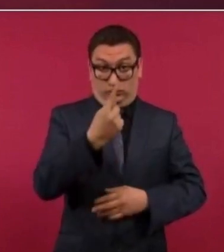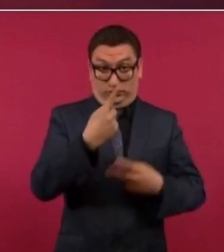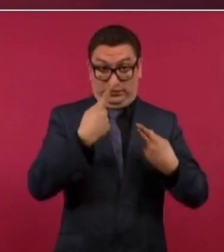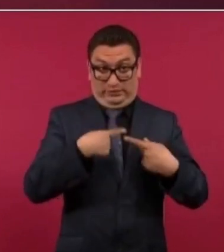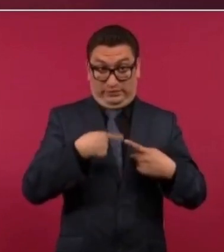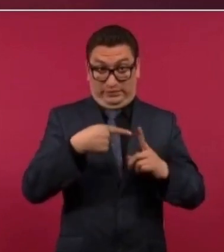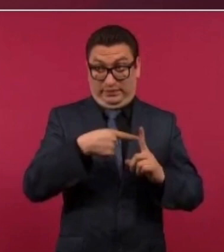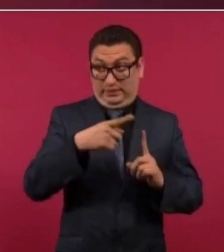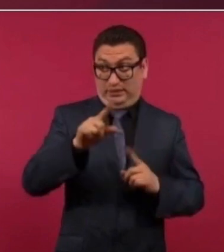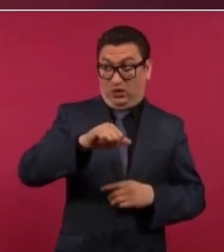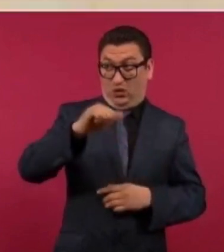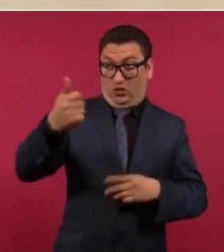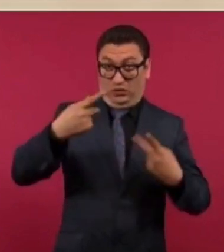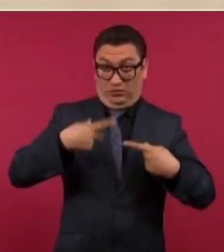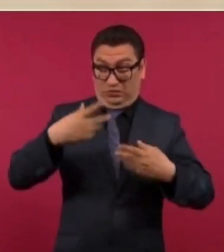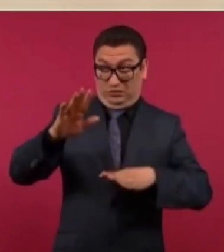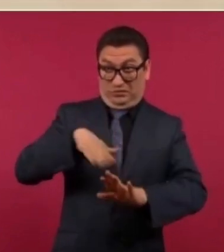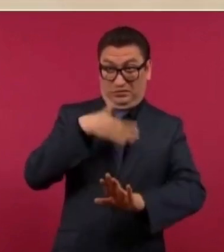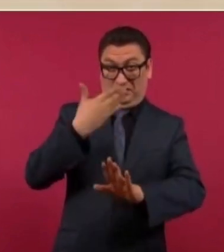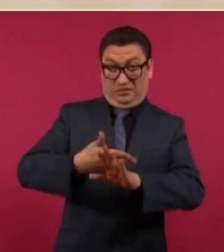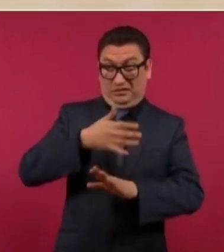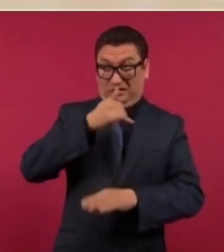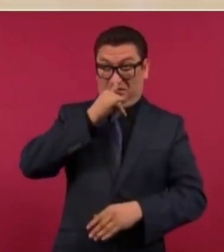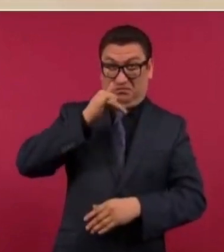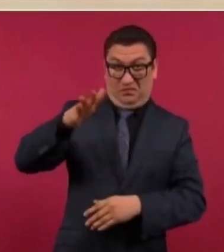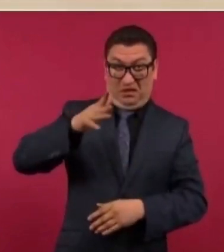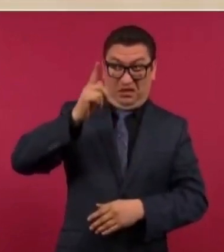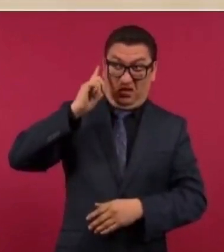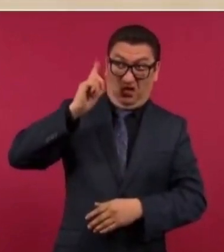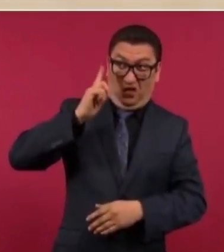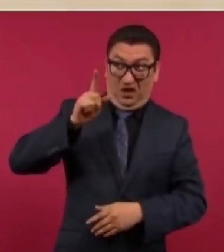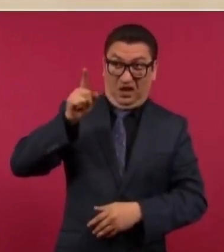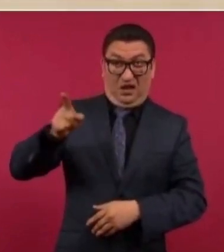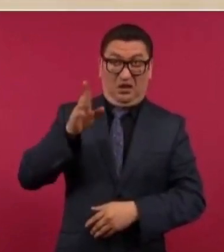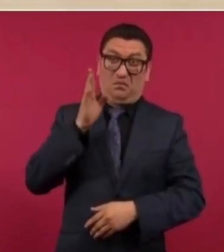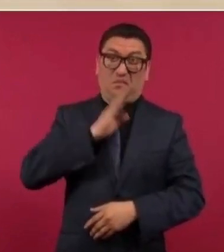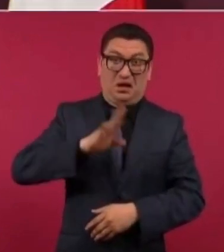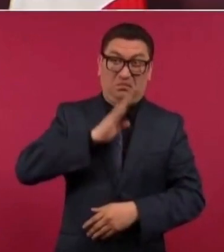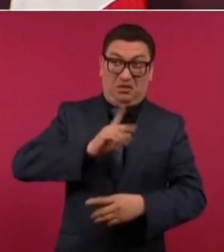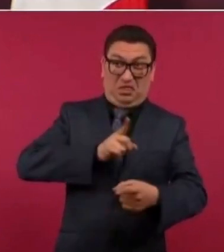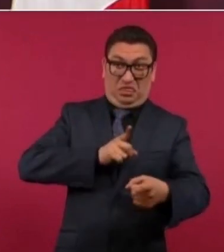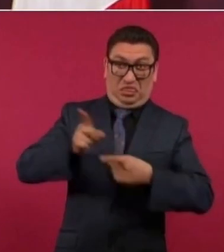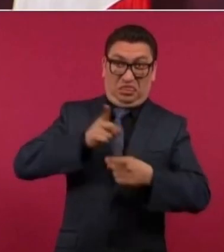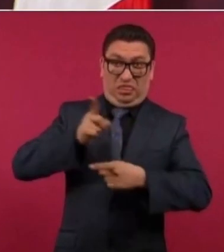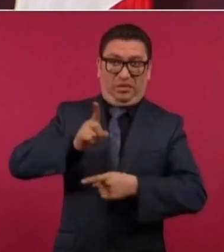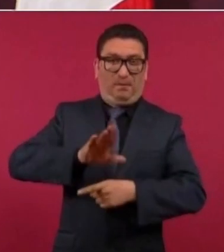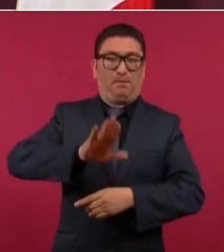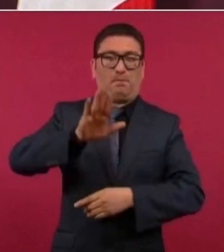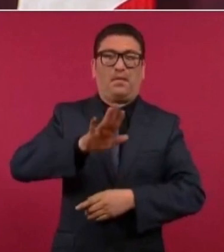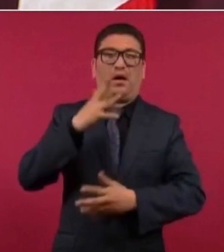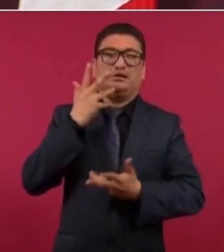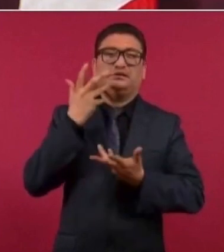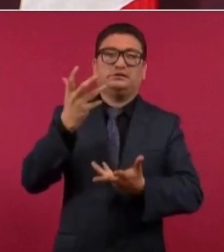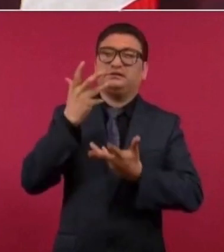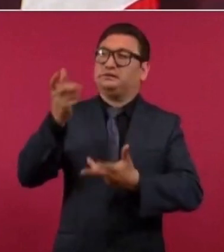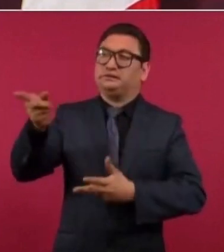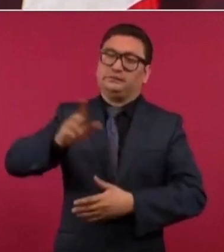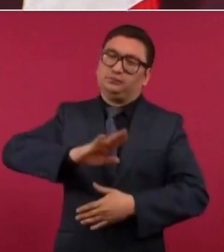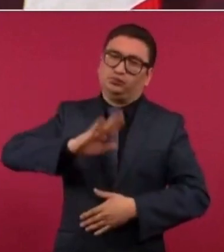a otra persona o ya lo está enterrando,